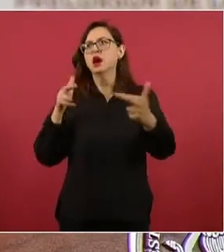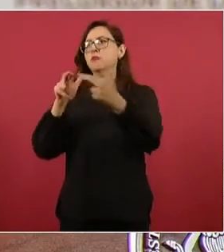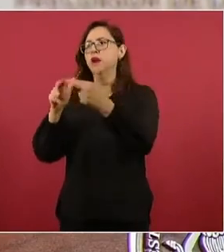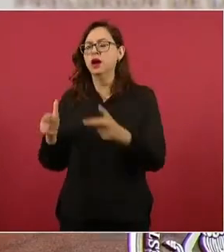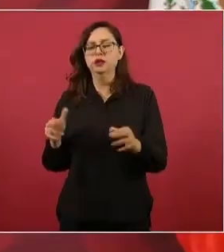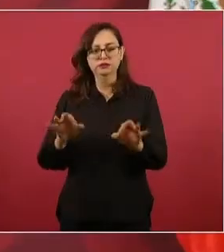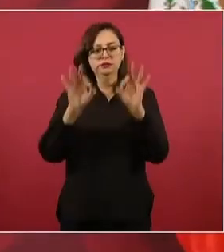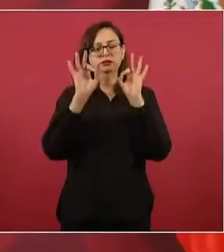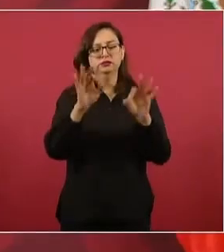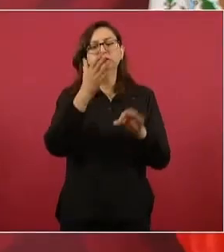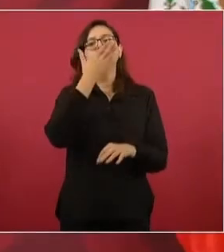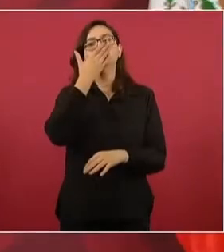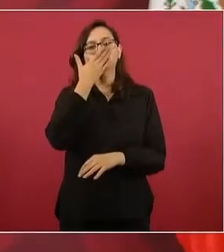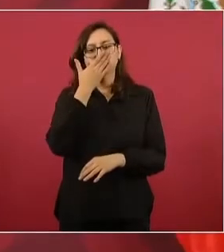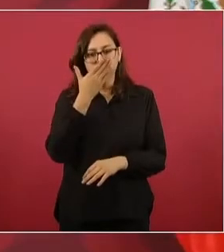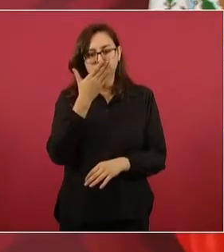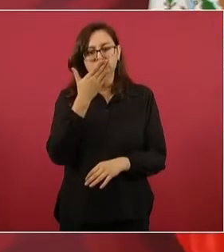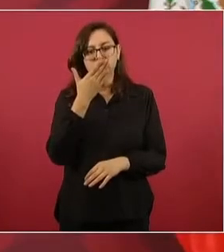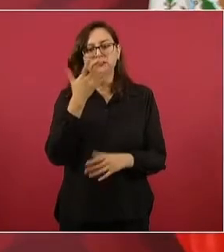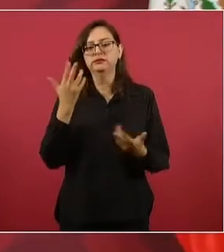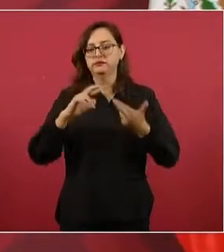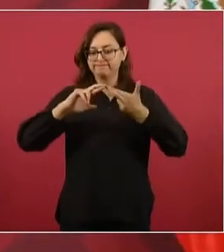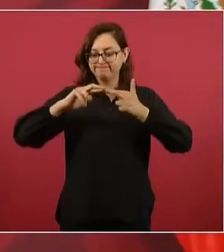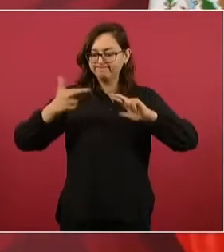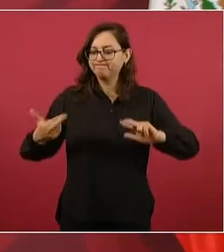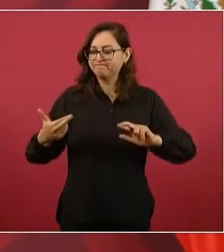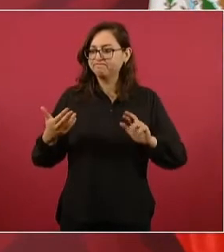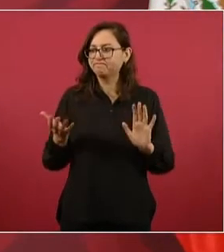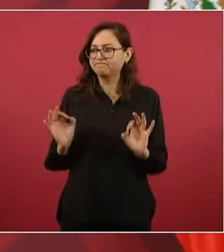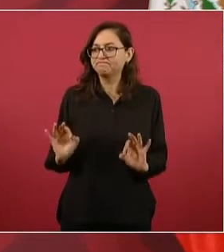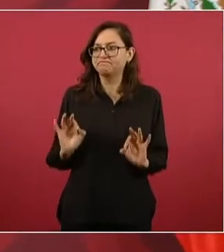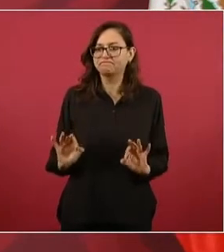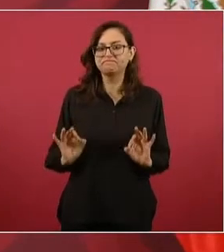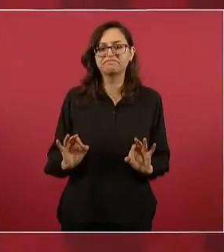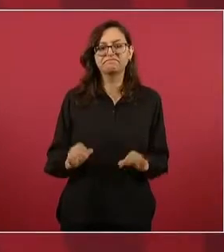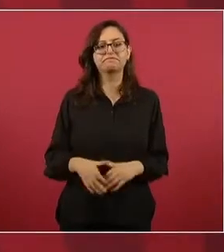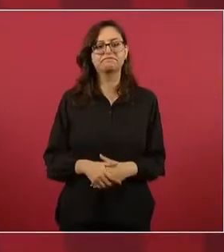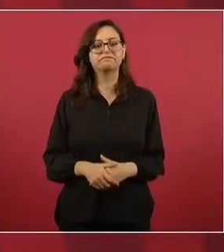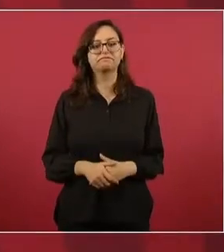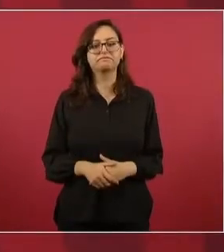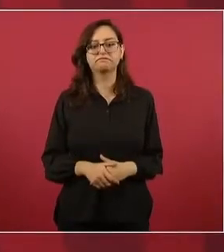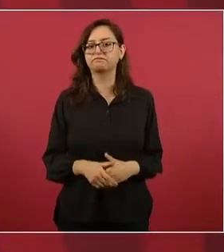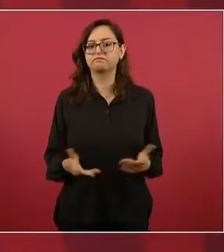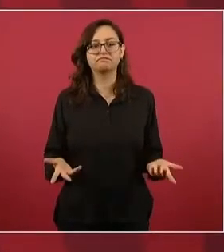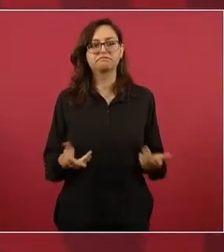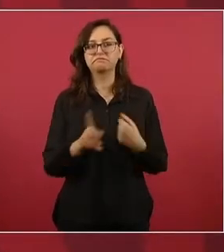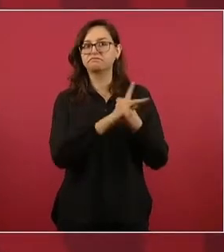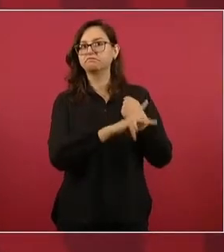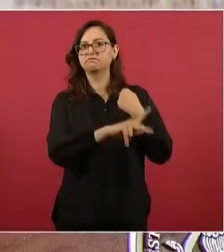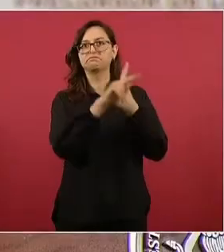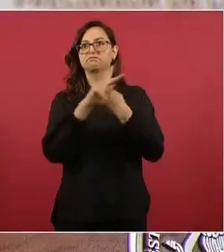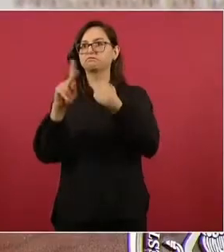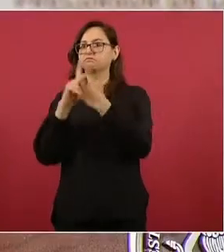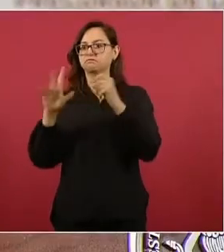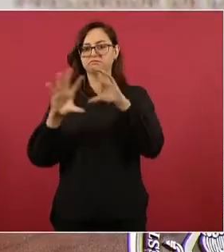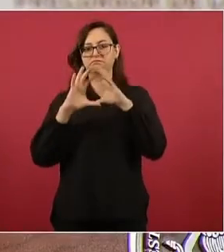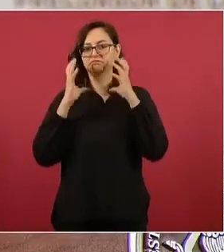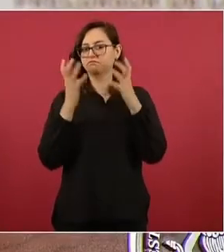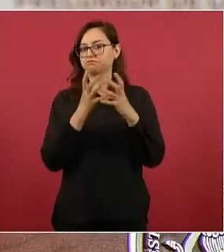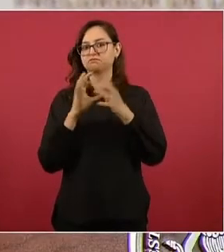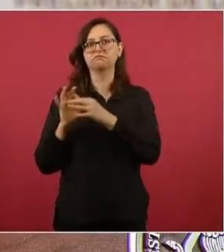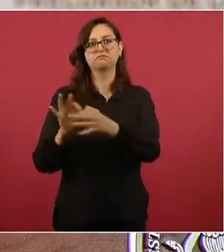Son buenas nuestras relaciones con todos los gobiernos del